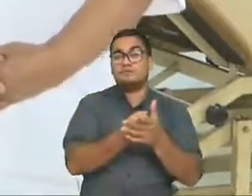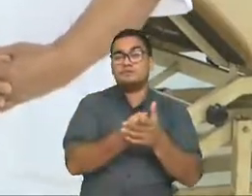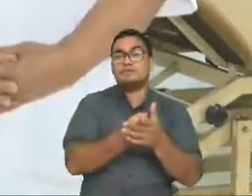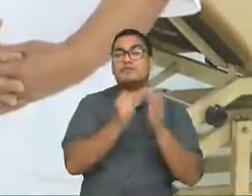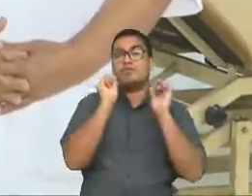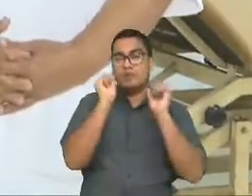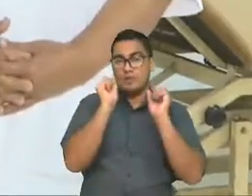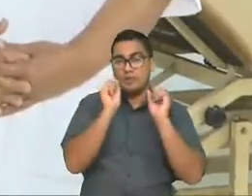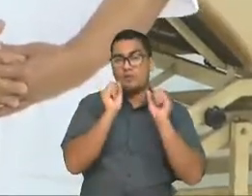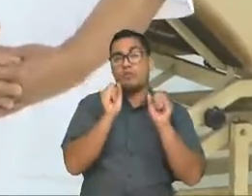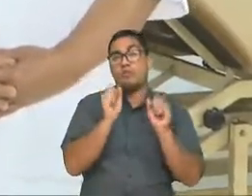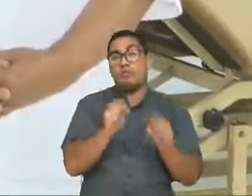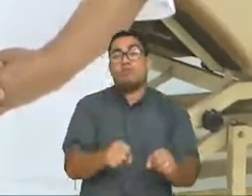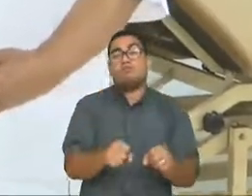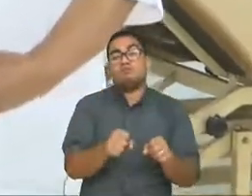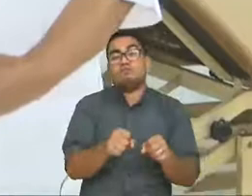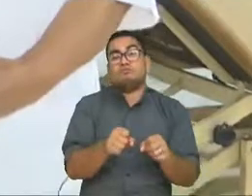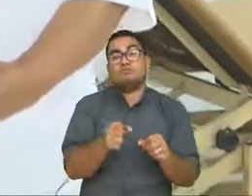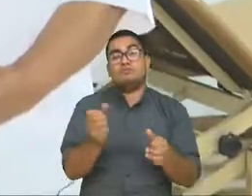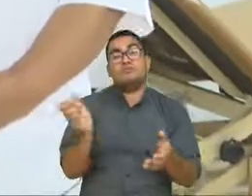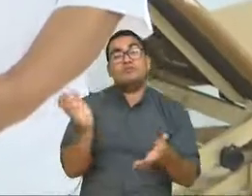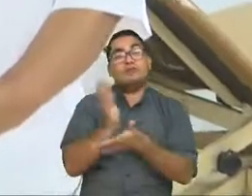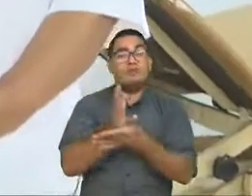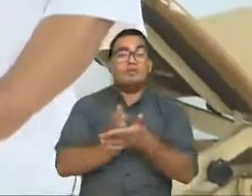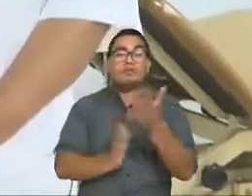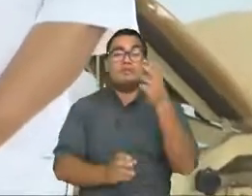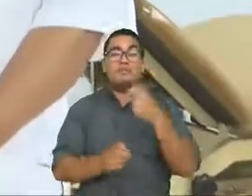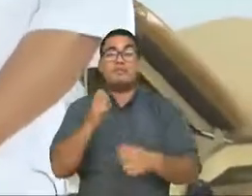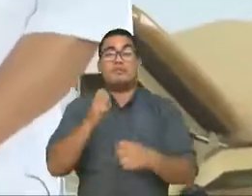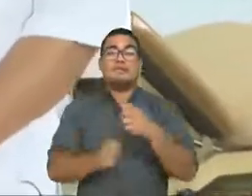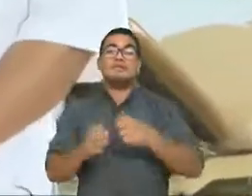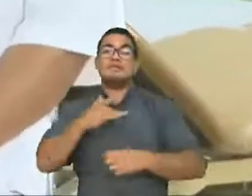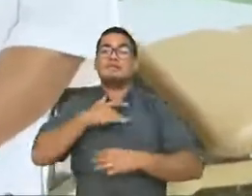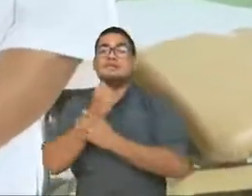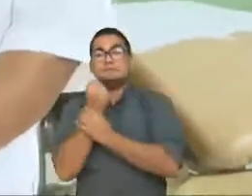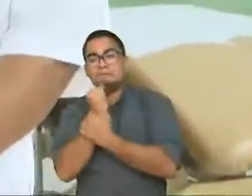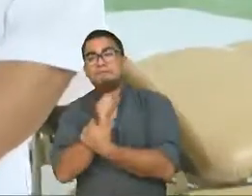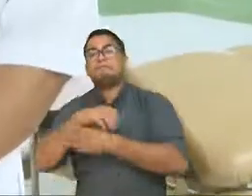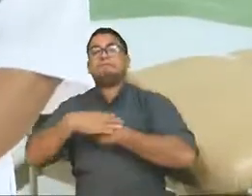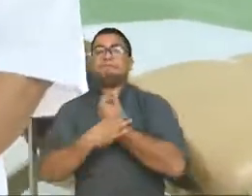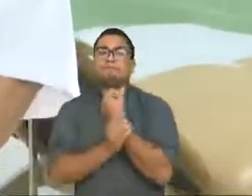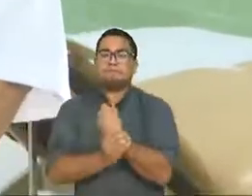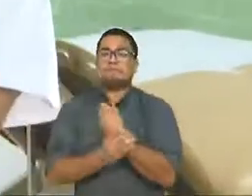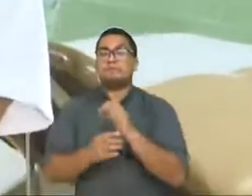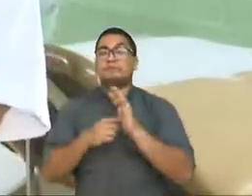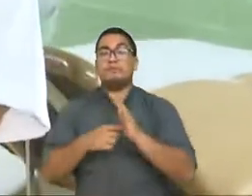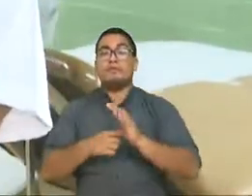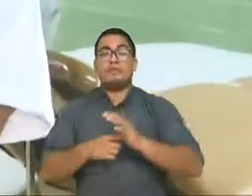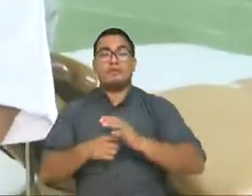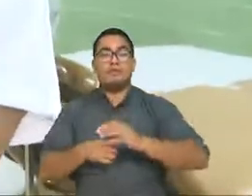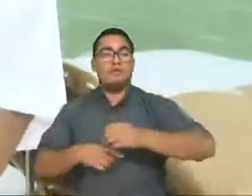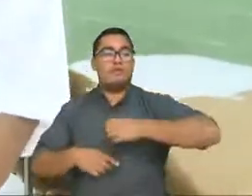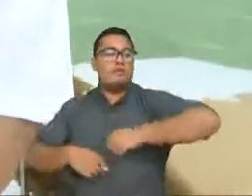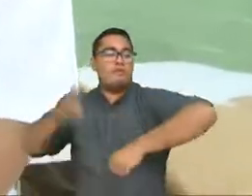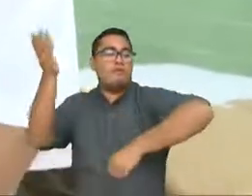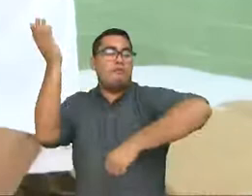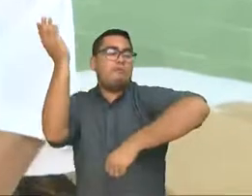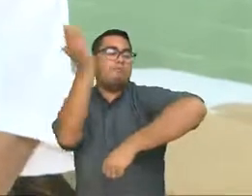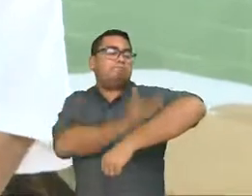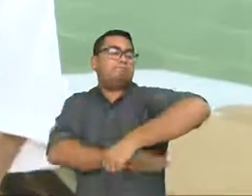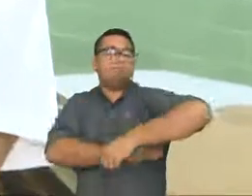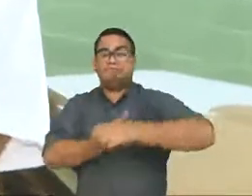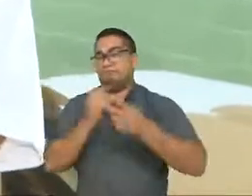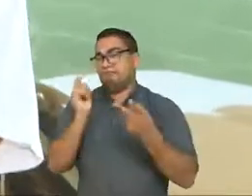pueden quedan con unas secuelas de rehabilitación, como puede ser una amputación de su miembro inferior,